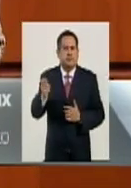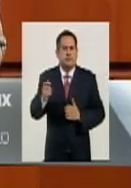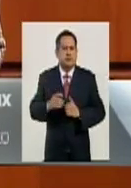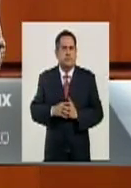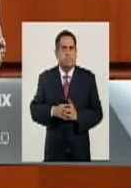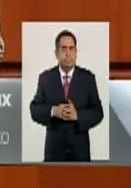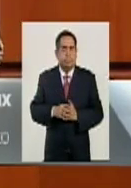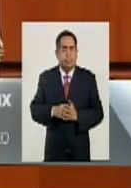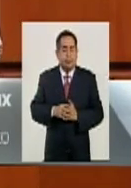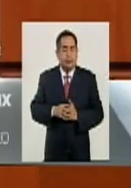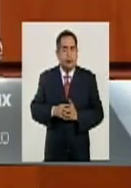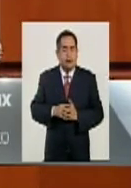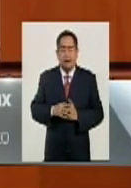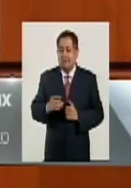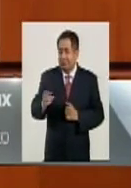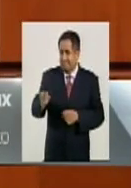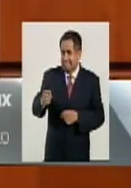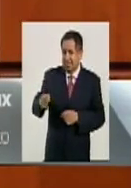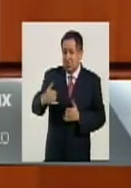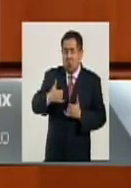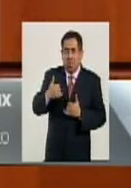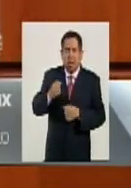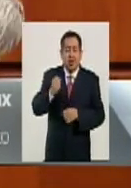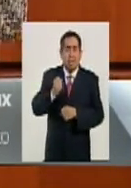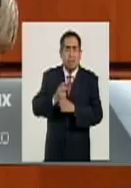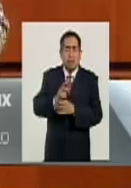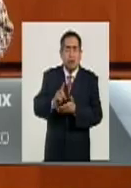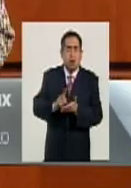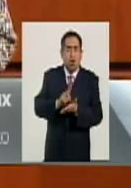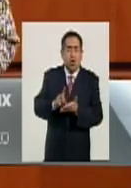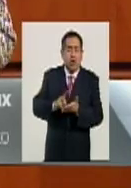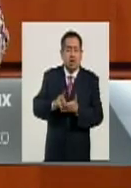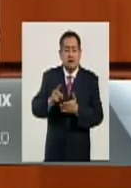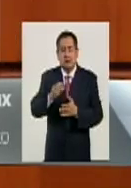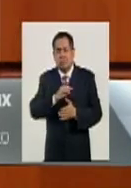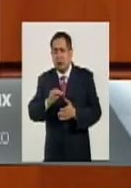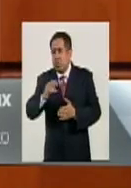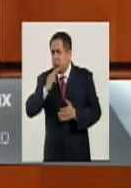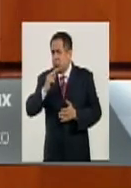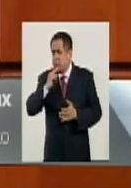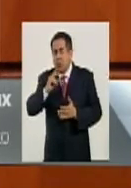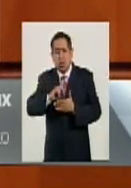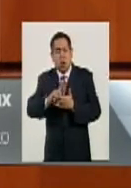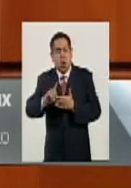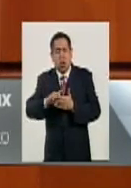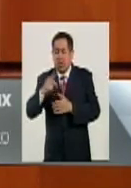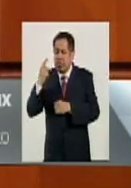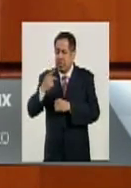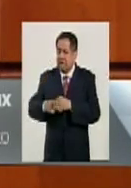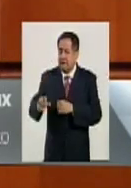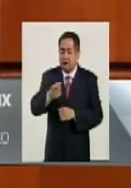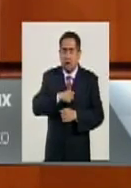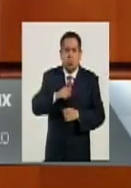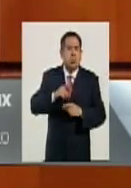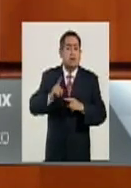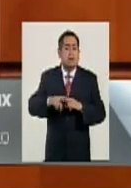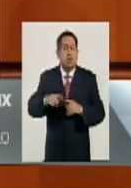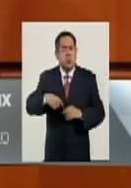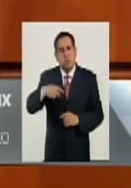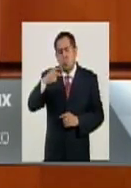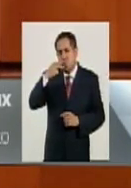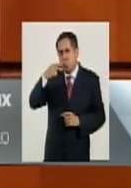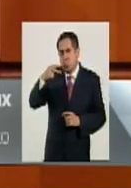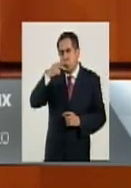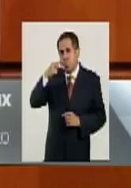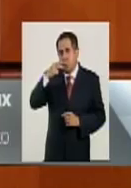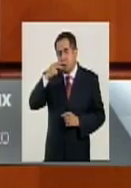temprano de drogas que son lícitas y que sin embargo ponen en riesgo su salud. Ese es el caso del tabaco